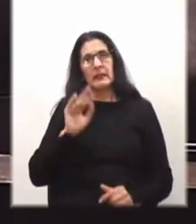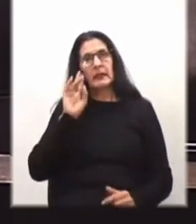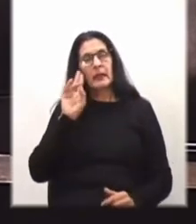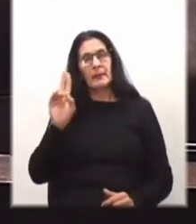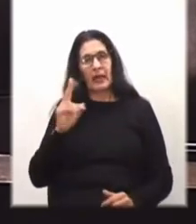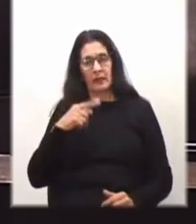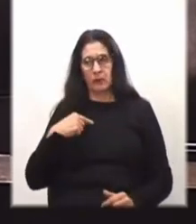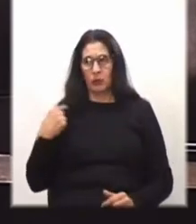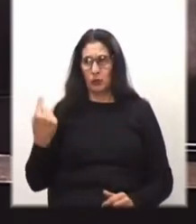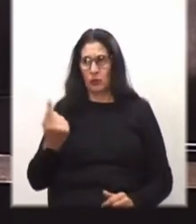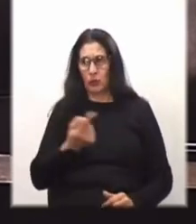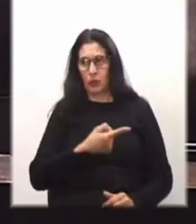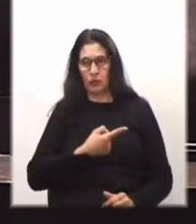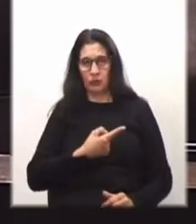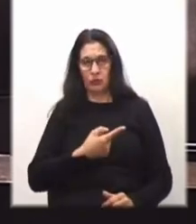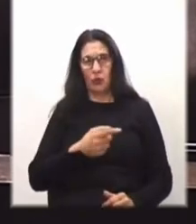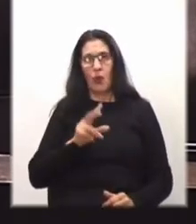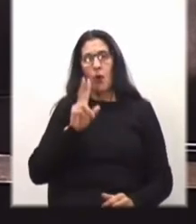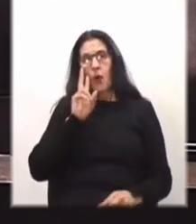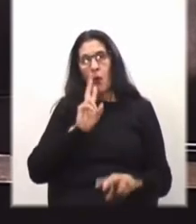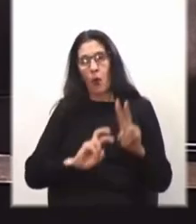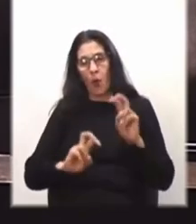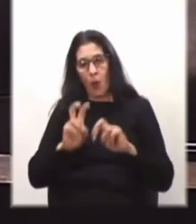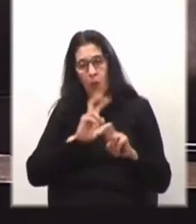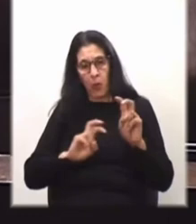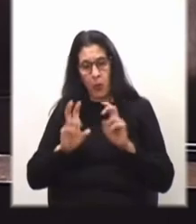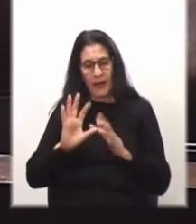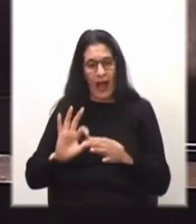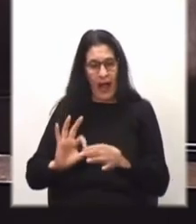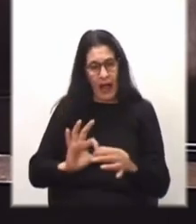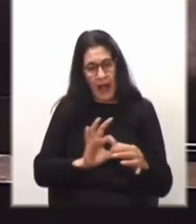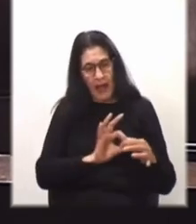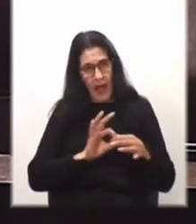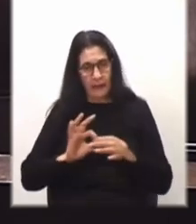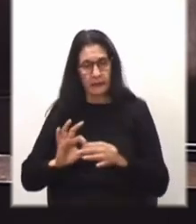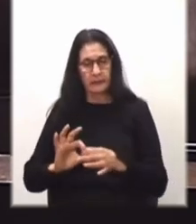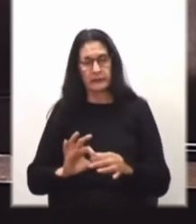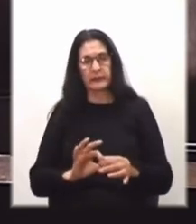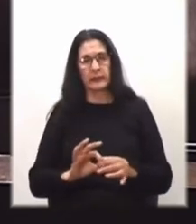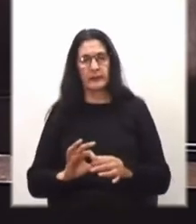todos, con búsqueda de alianzas y